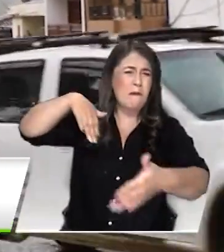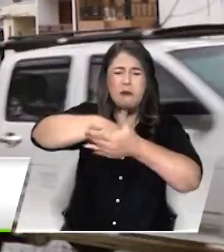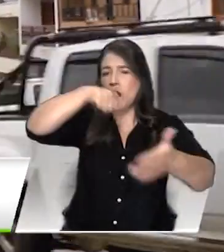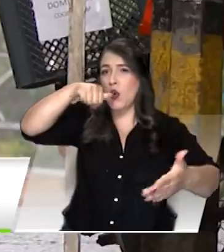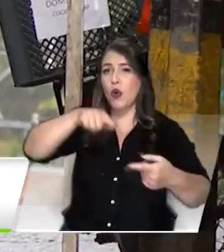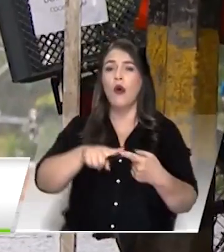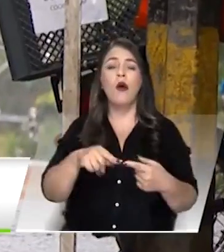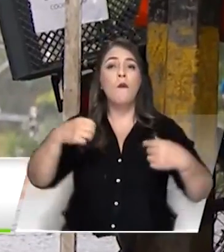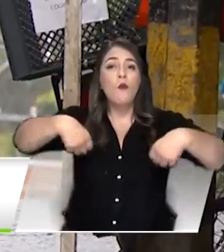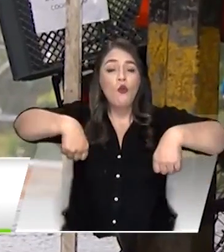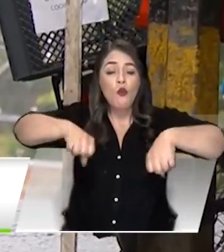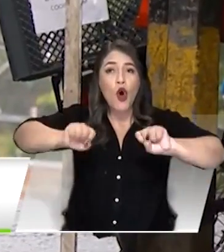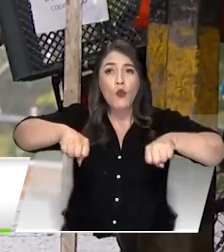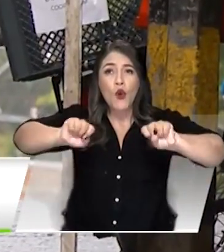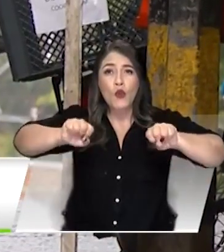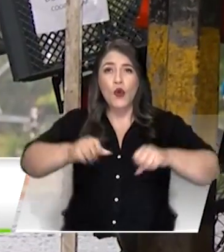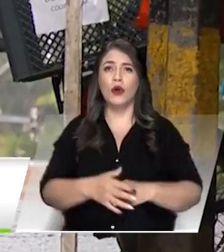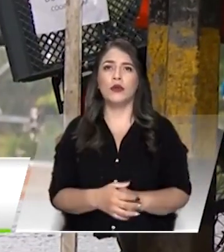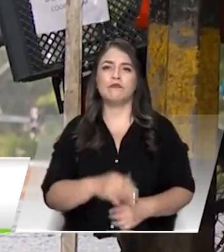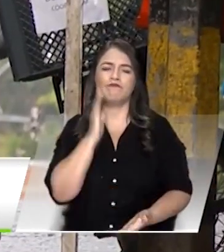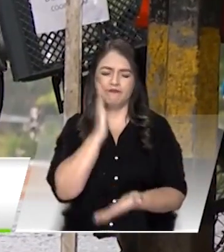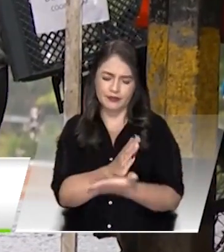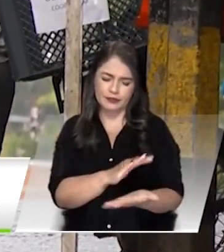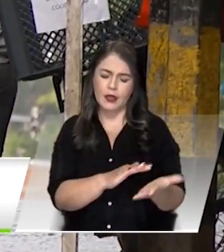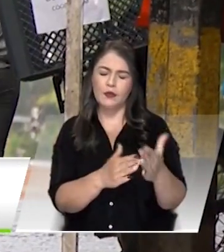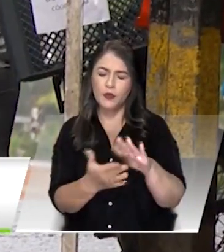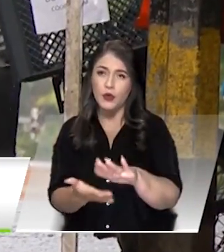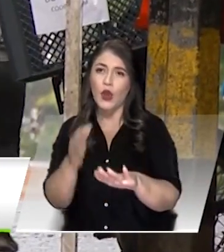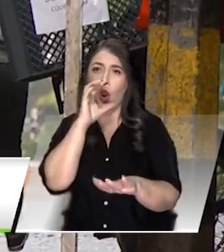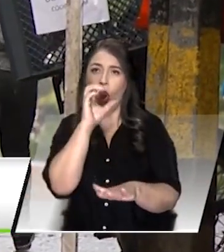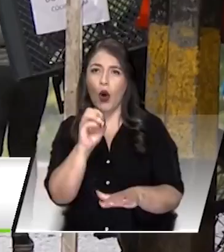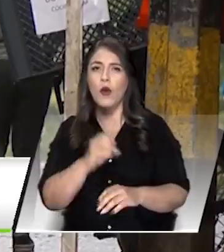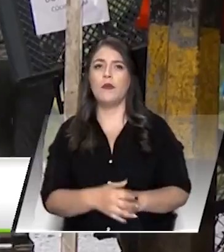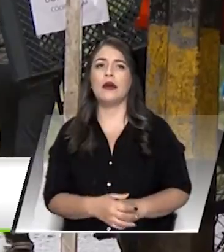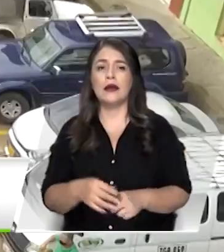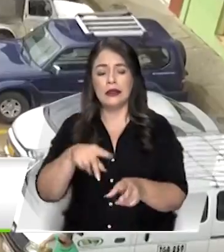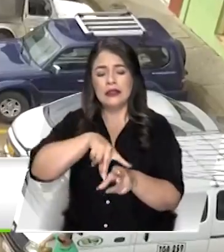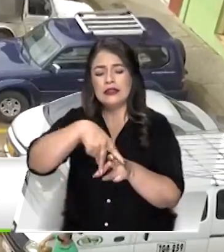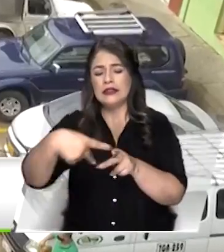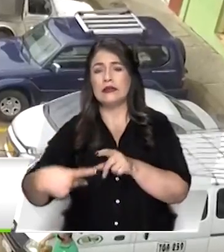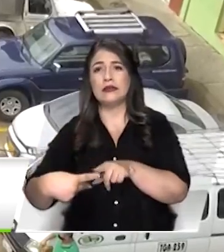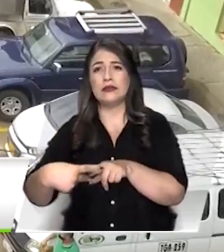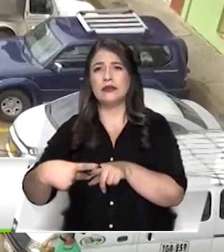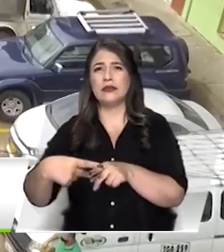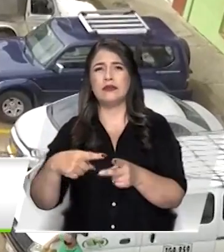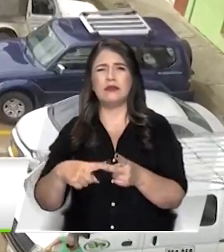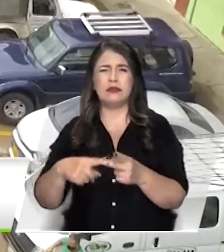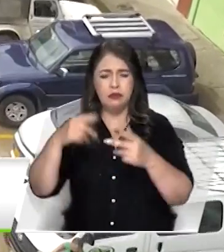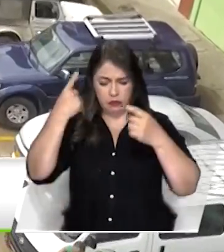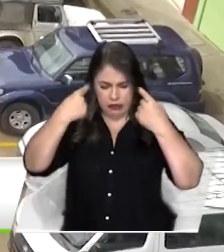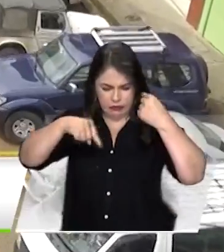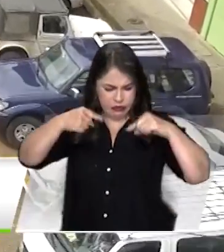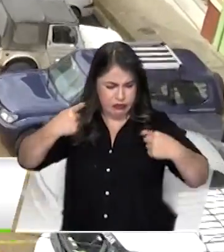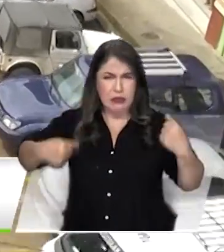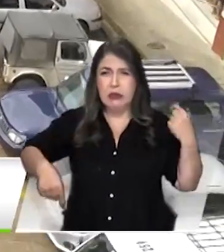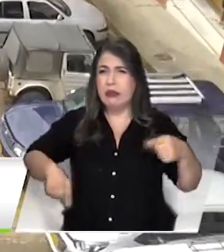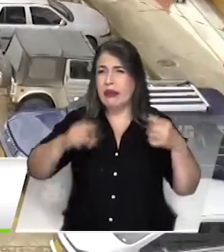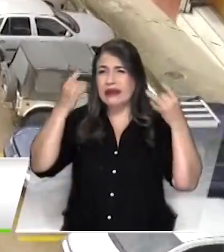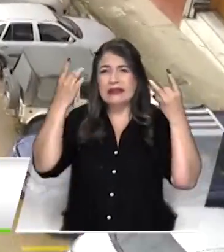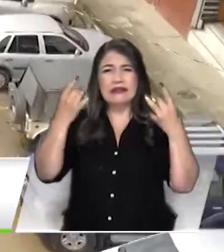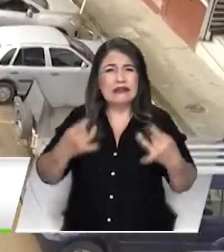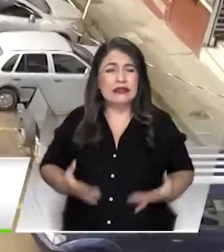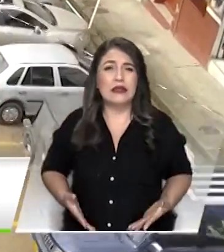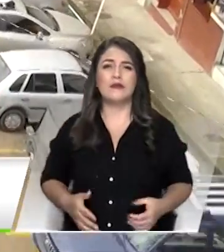involucró una motocicleta donde el conductor murió en el lugar de los hechos. Su acompañante presenta politraumatismos en diferentes partes del